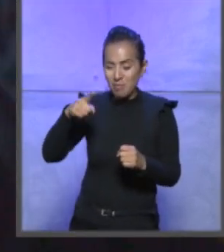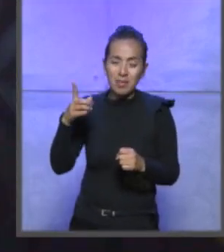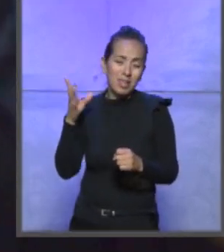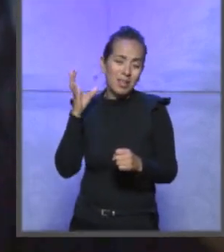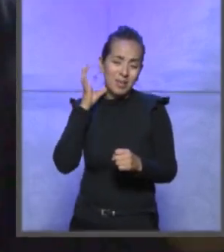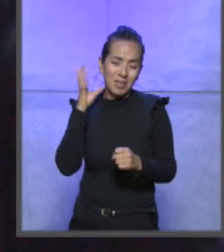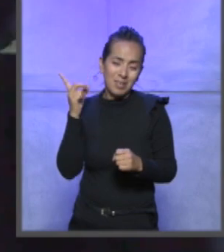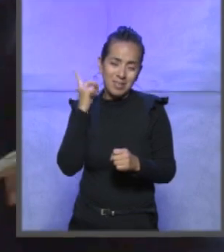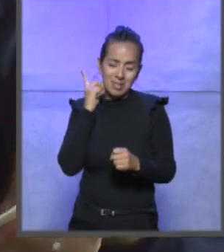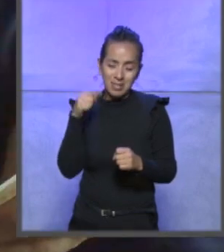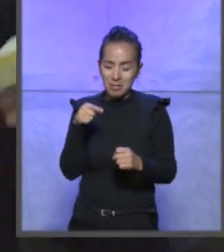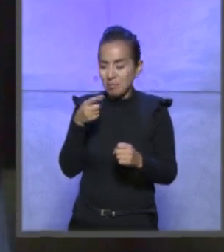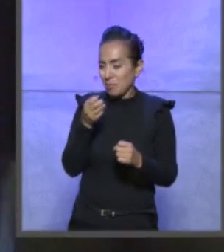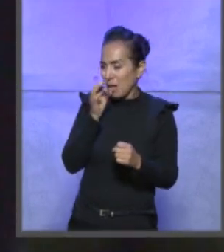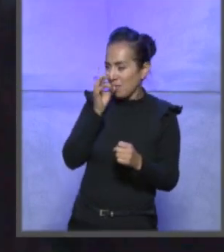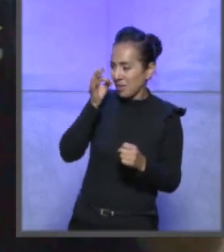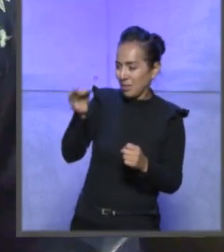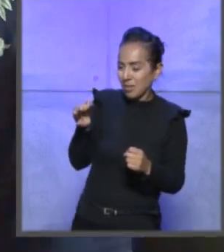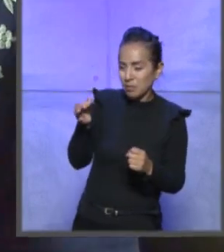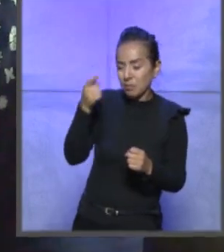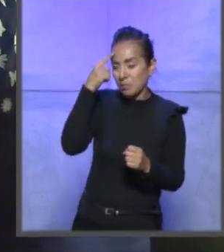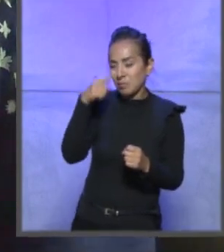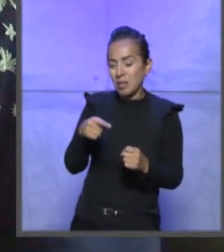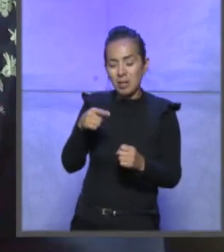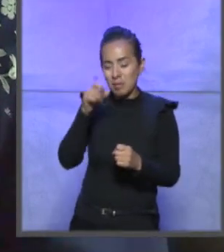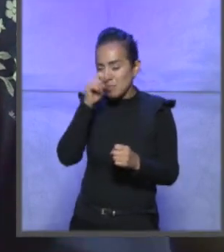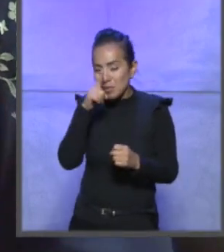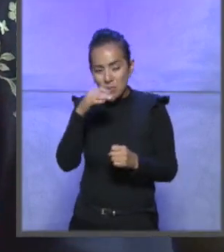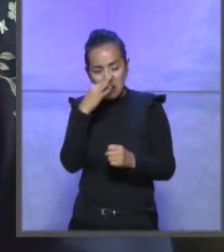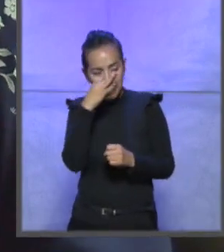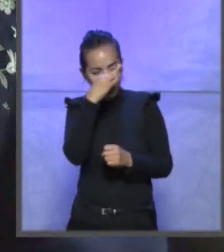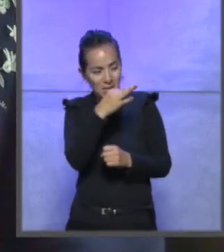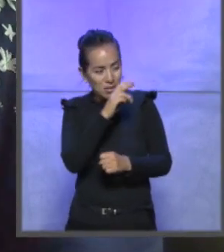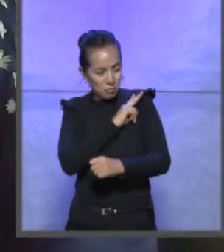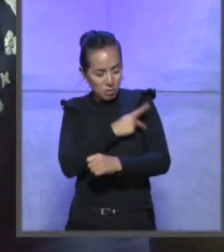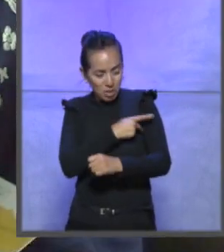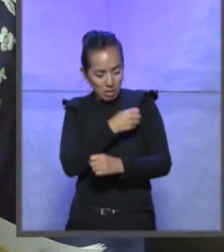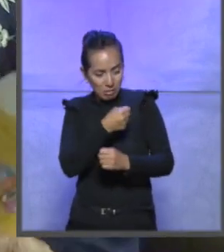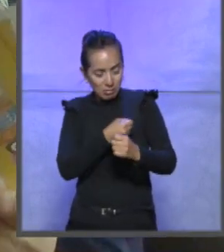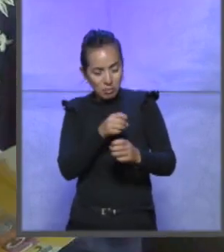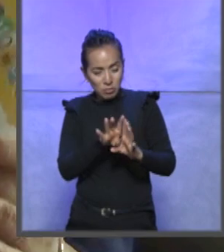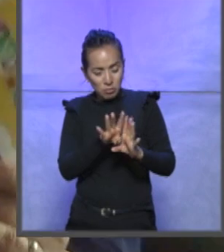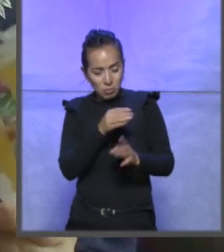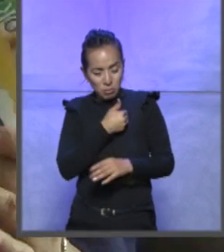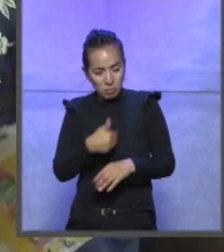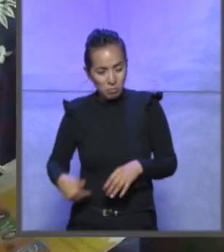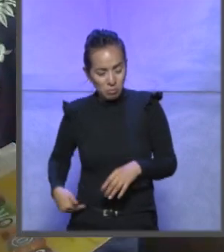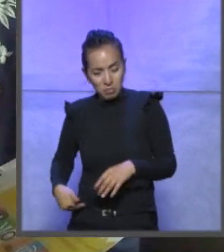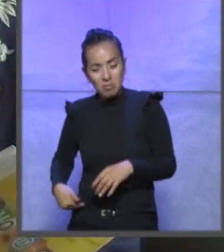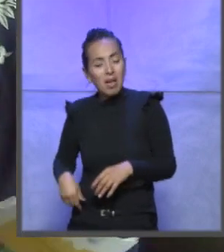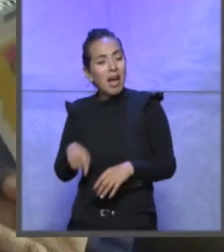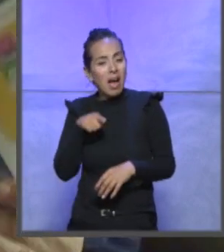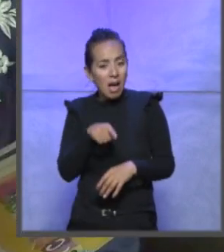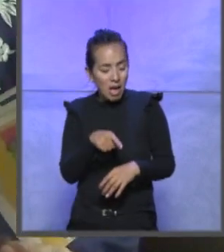el Congreso, para decirle a los que están en los poderes ejecutivos, oigan, aquí están estos